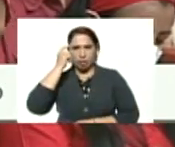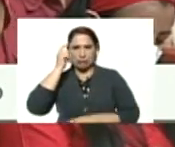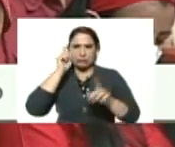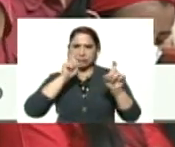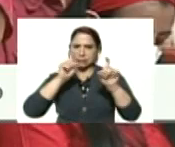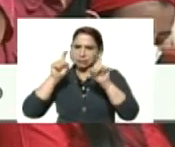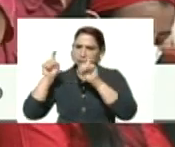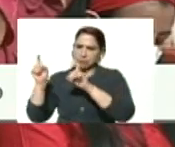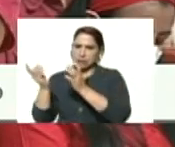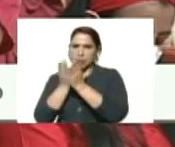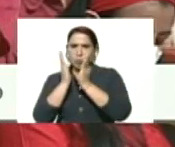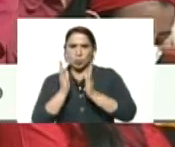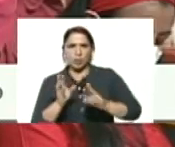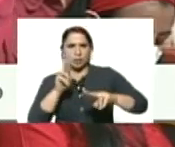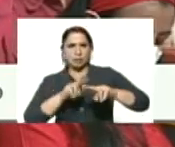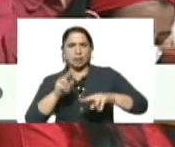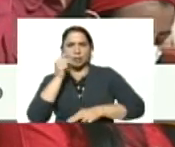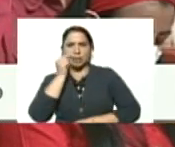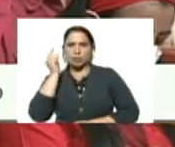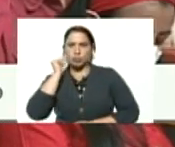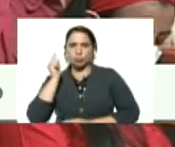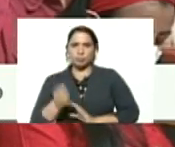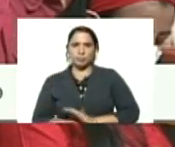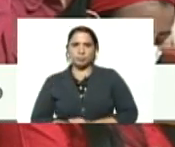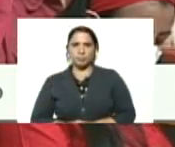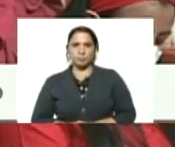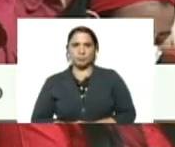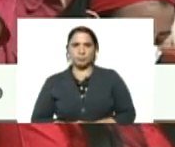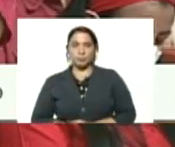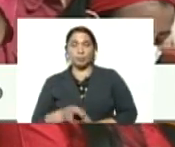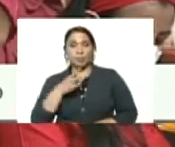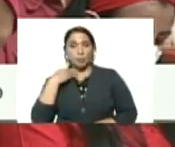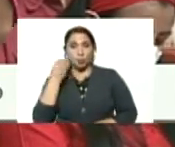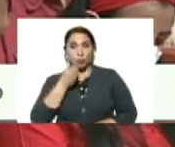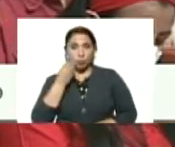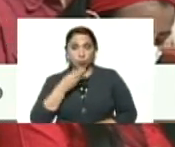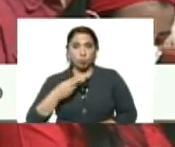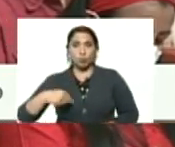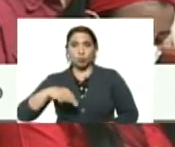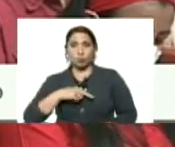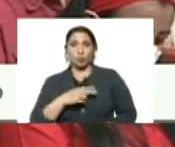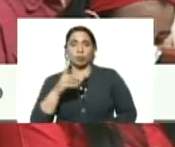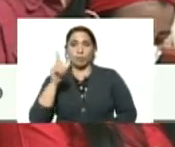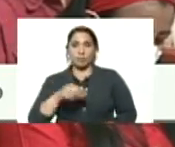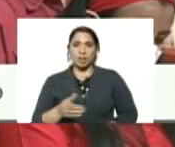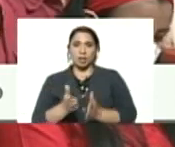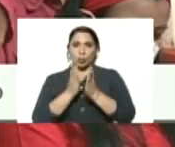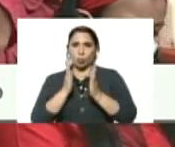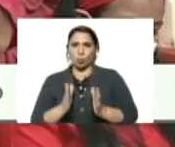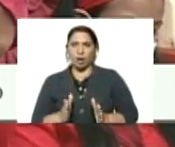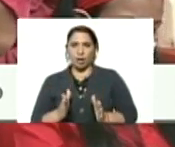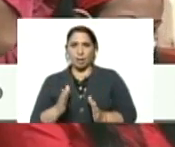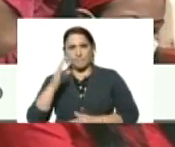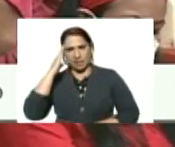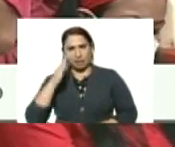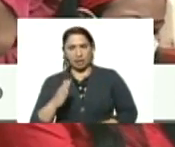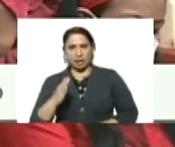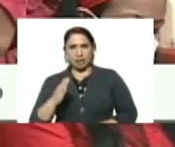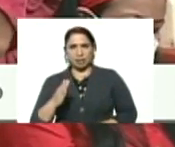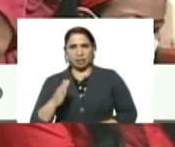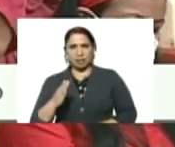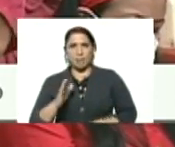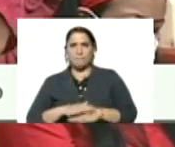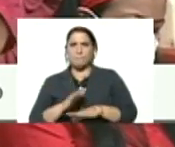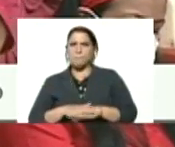en las escuelas, a los niños, a las niñas, a la juventud, nuestros, en los cuarteles, porque si no, va